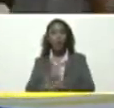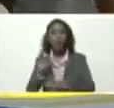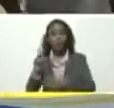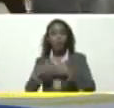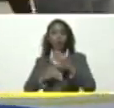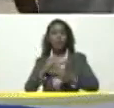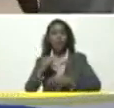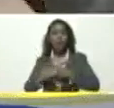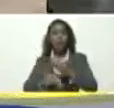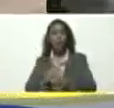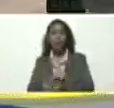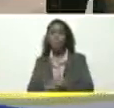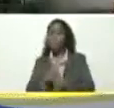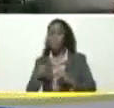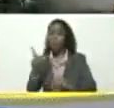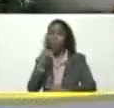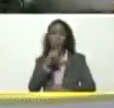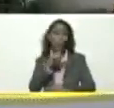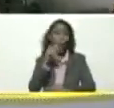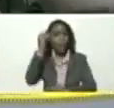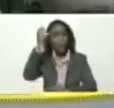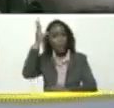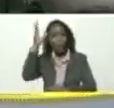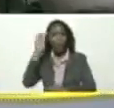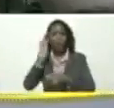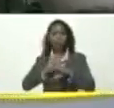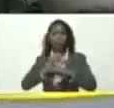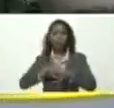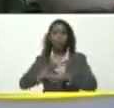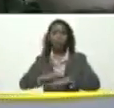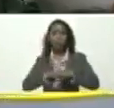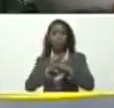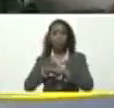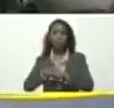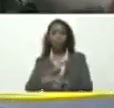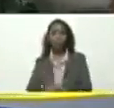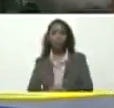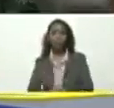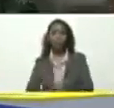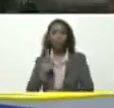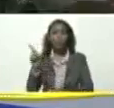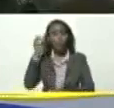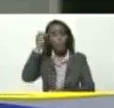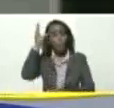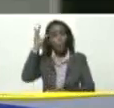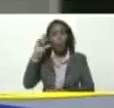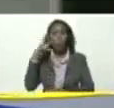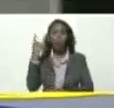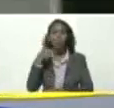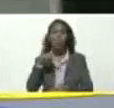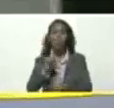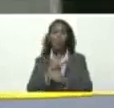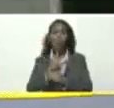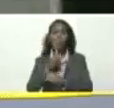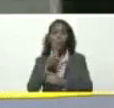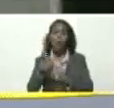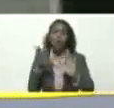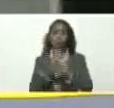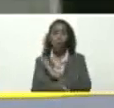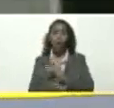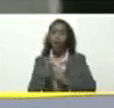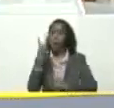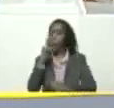Lo hicieron, pero no tienen capacidad de convocatoria. Su capacidad solamente es para la maldad.